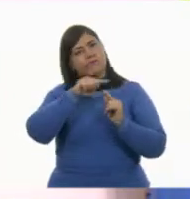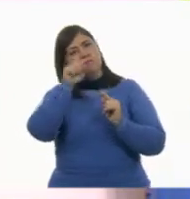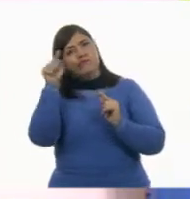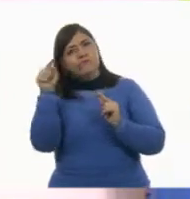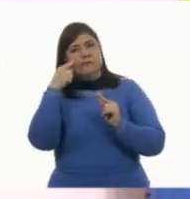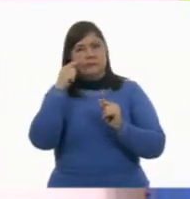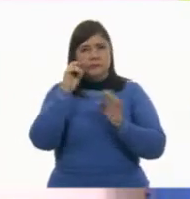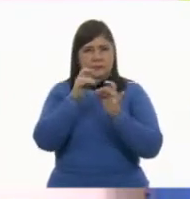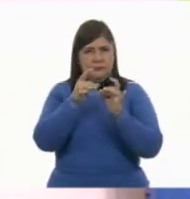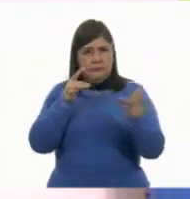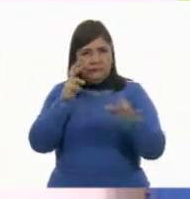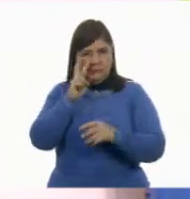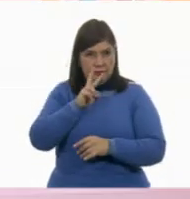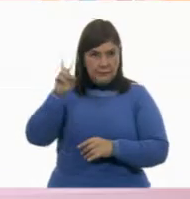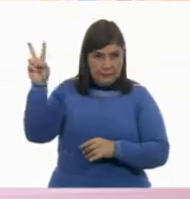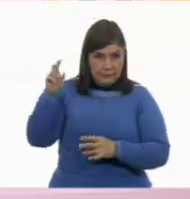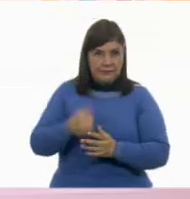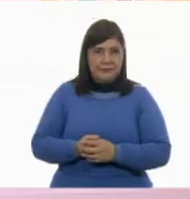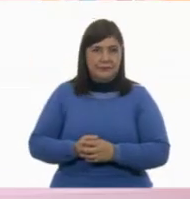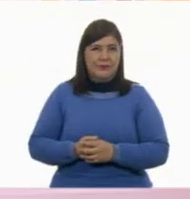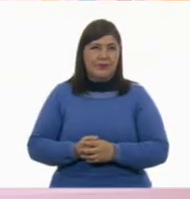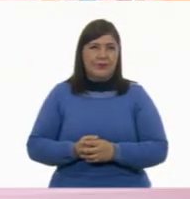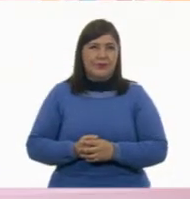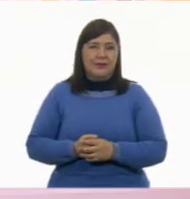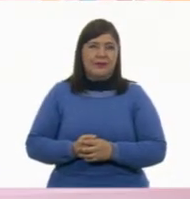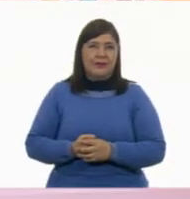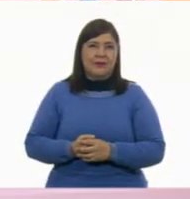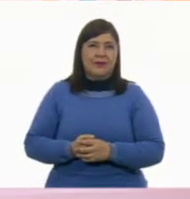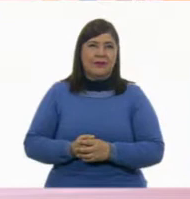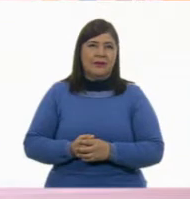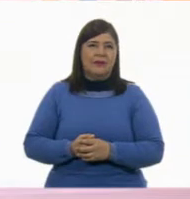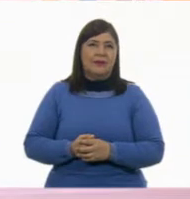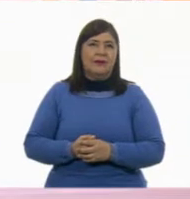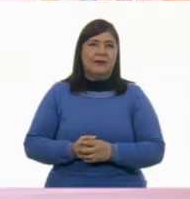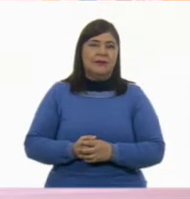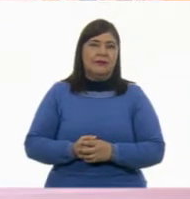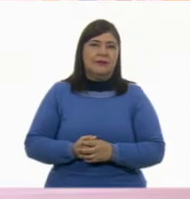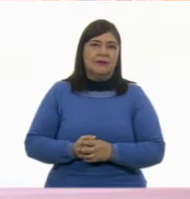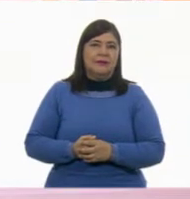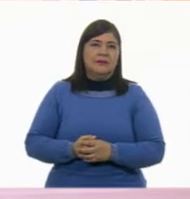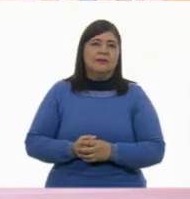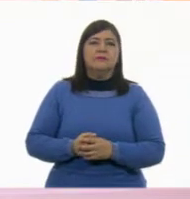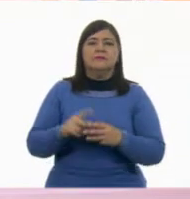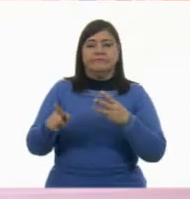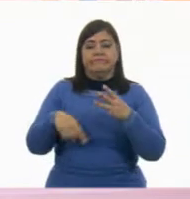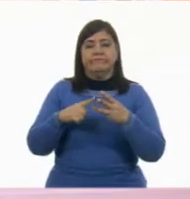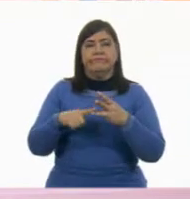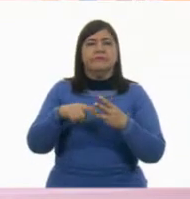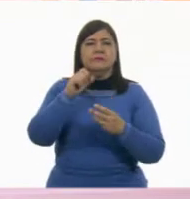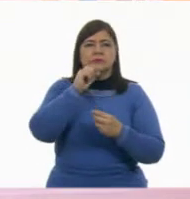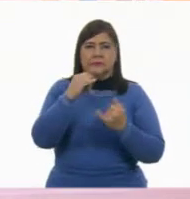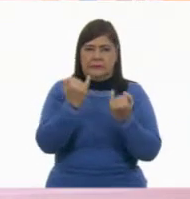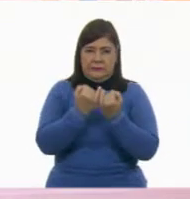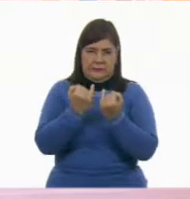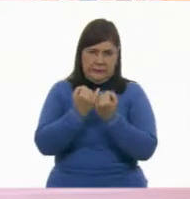curvita. Medio círculo o curvita. Y también la tenemos